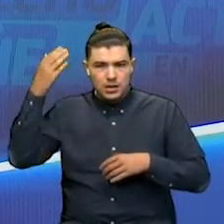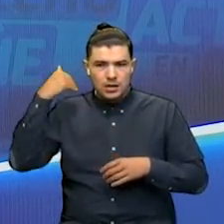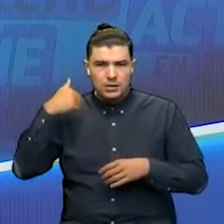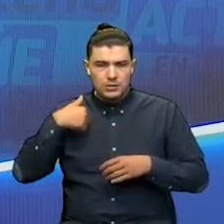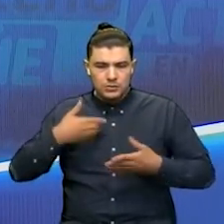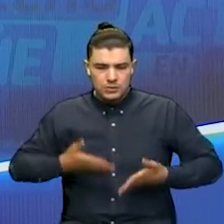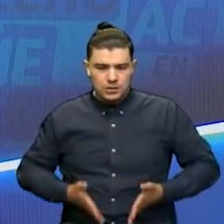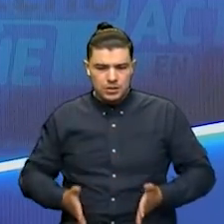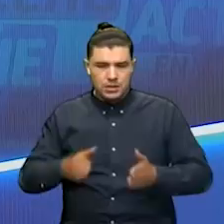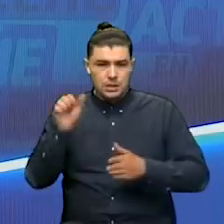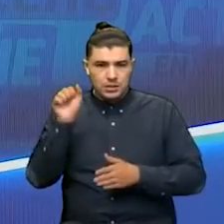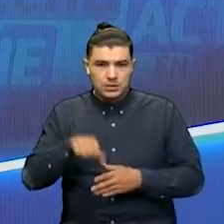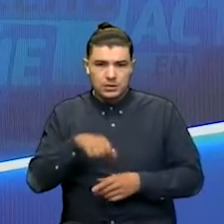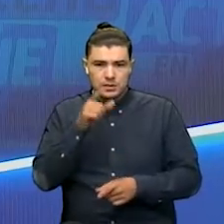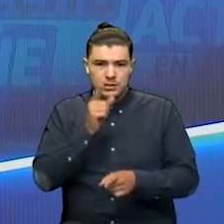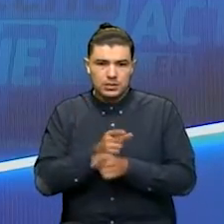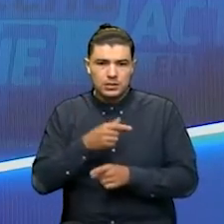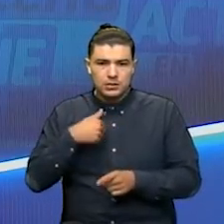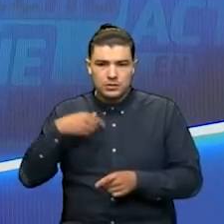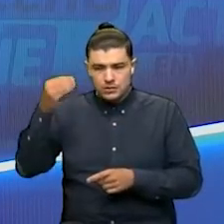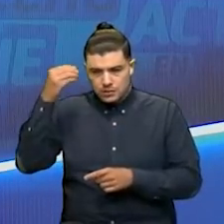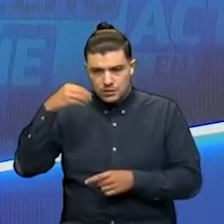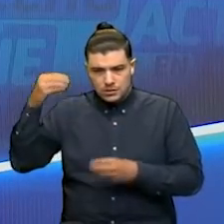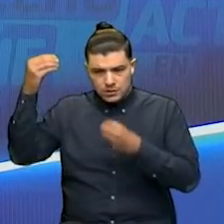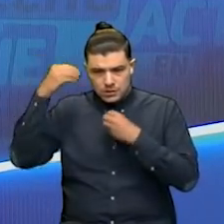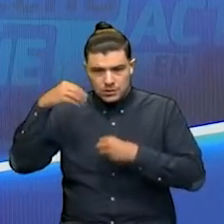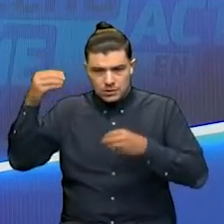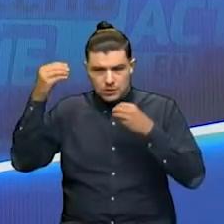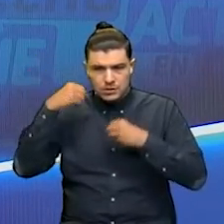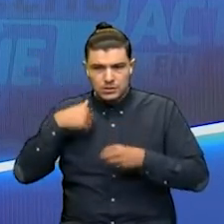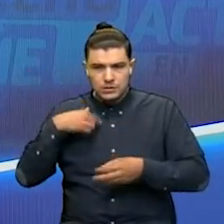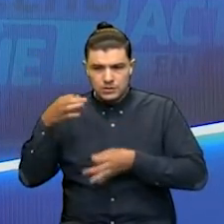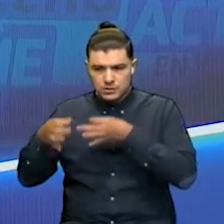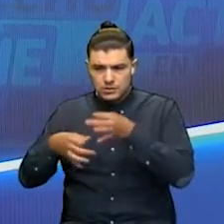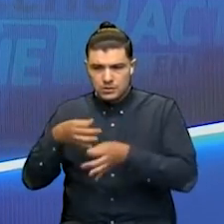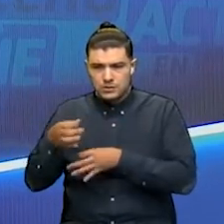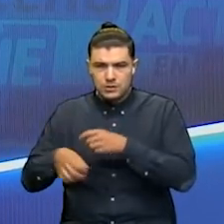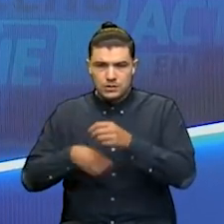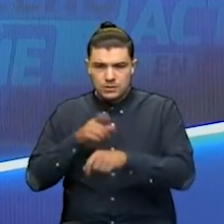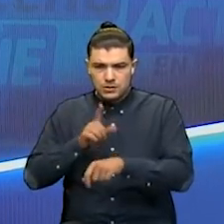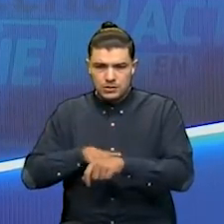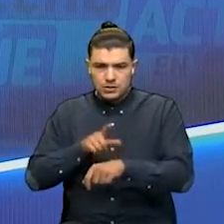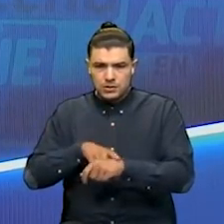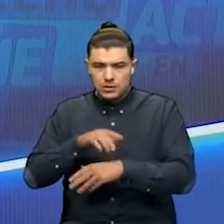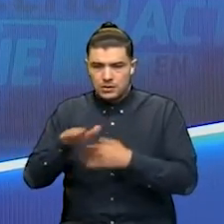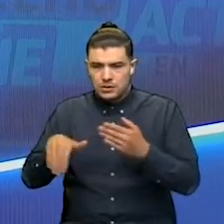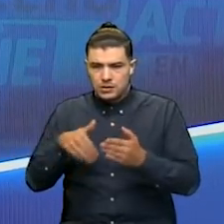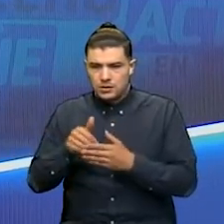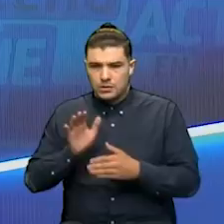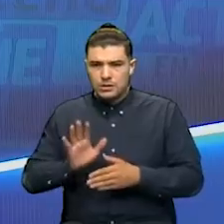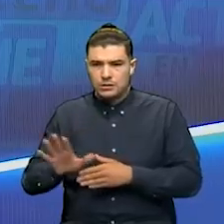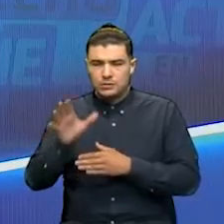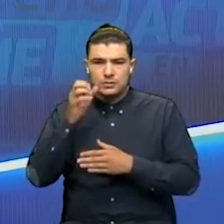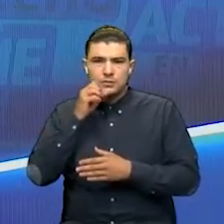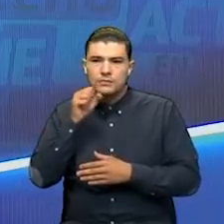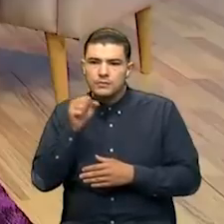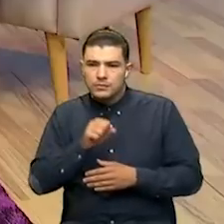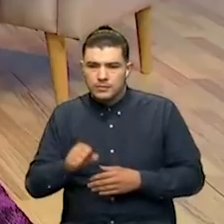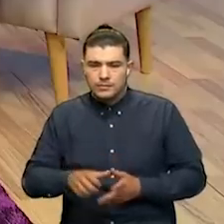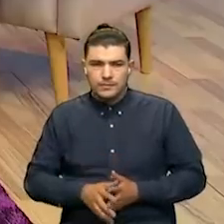nací. Y yo fui la nieta, yo la cuidé también durante toda su vejez. Ok.